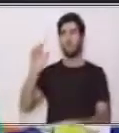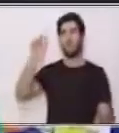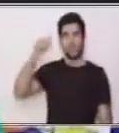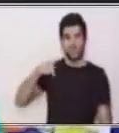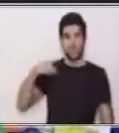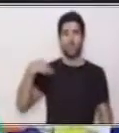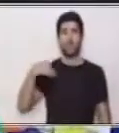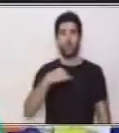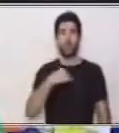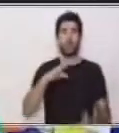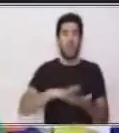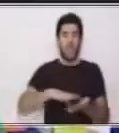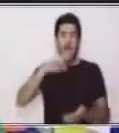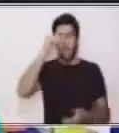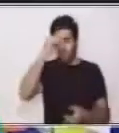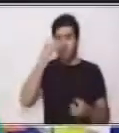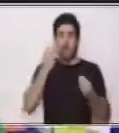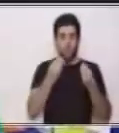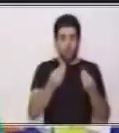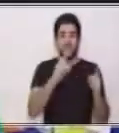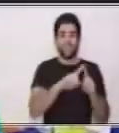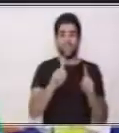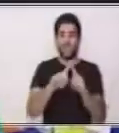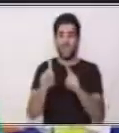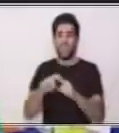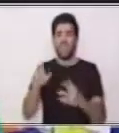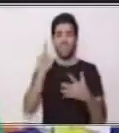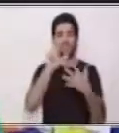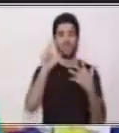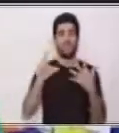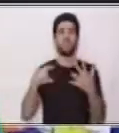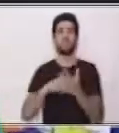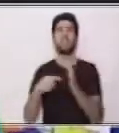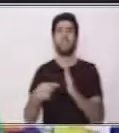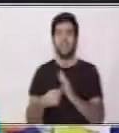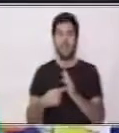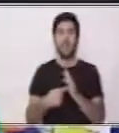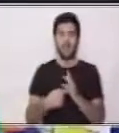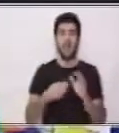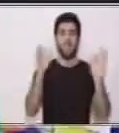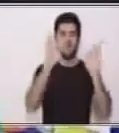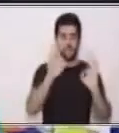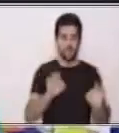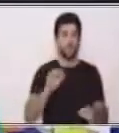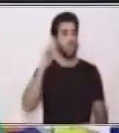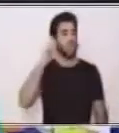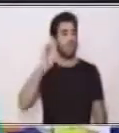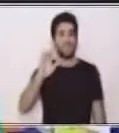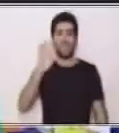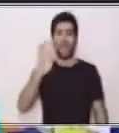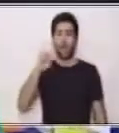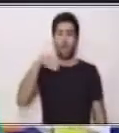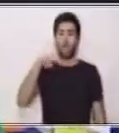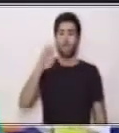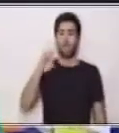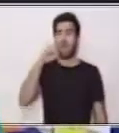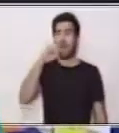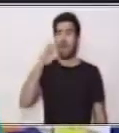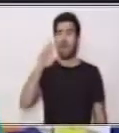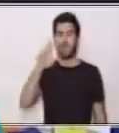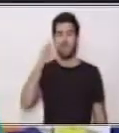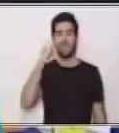hemos visto muchas de las características de los cuerpos geométricos, los sólidos